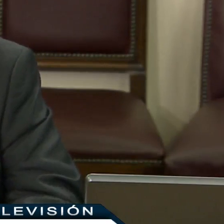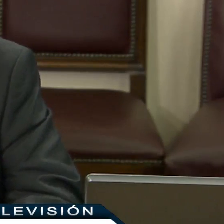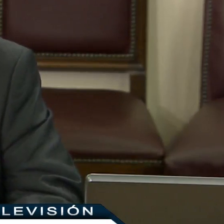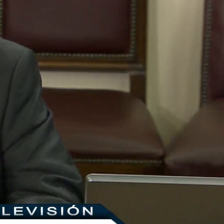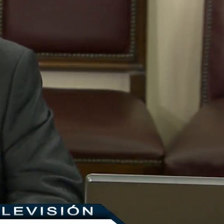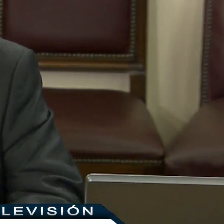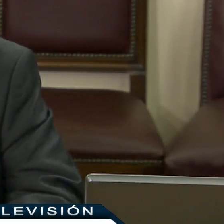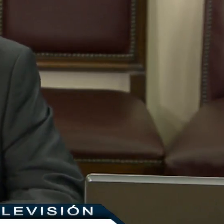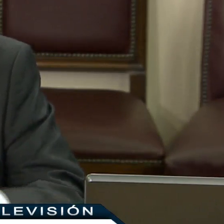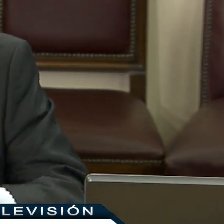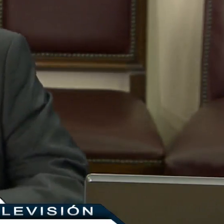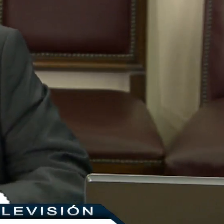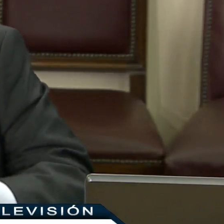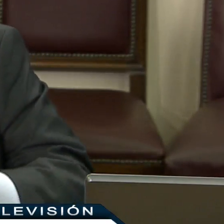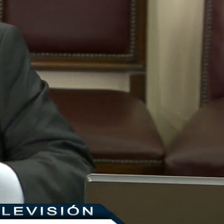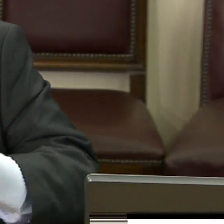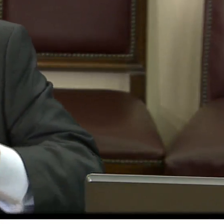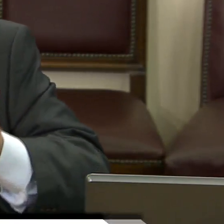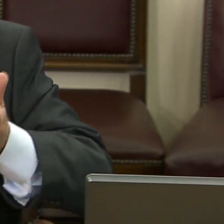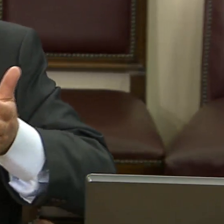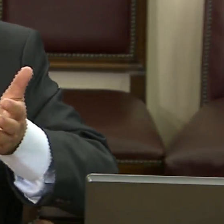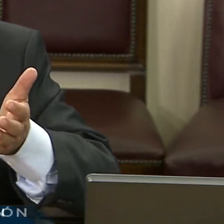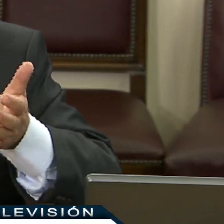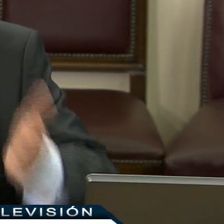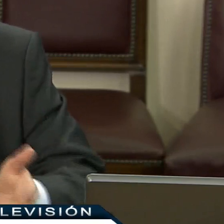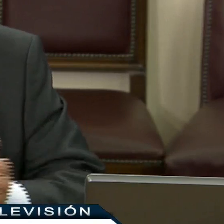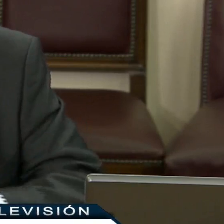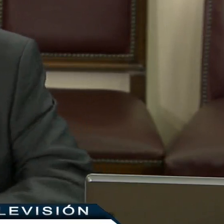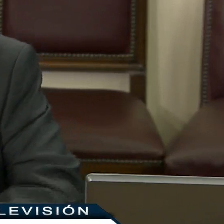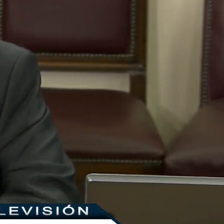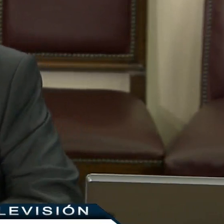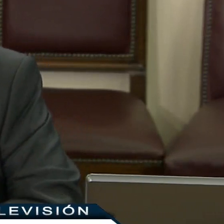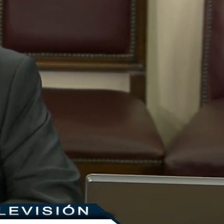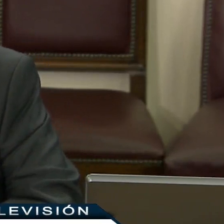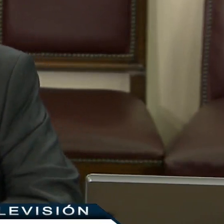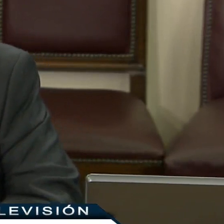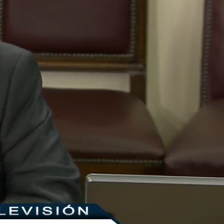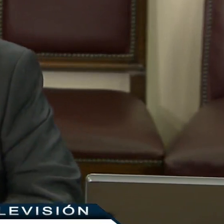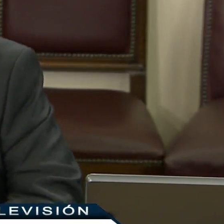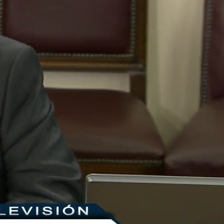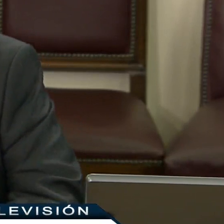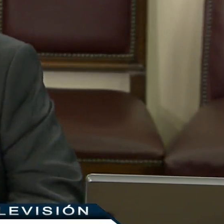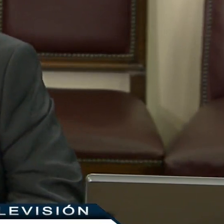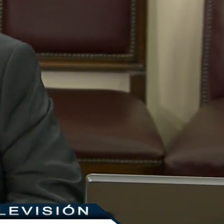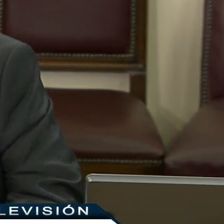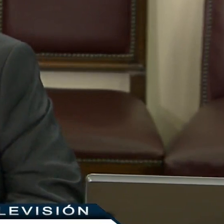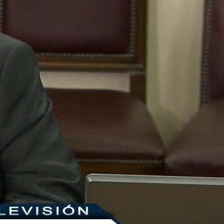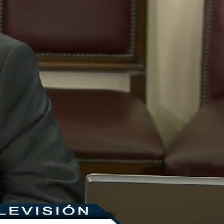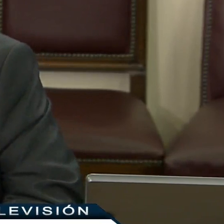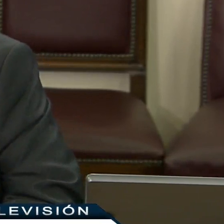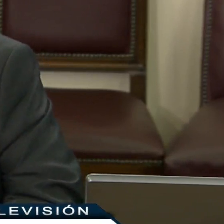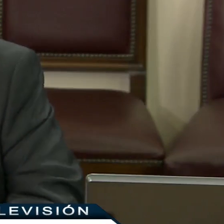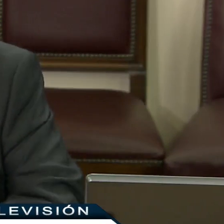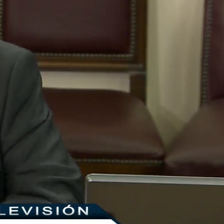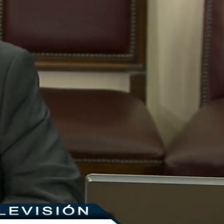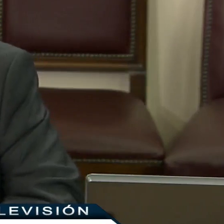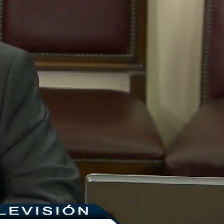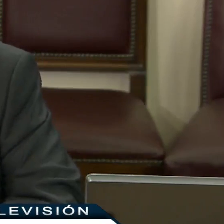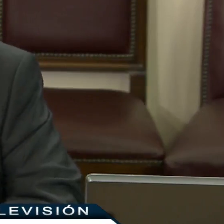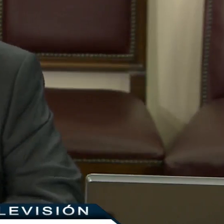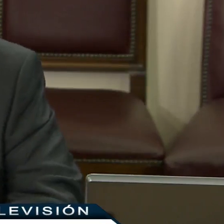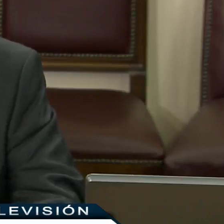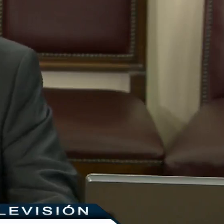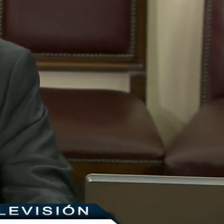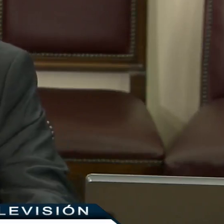acuerdo o van a llegar a acuerdo a de acuerdo a los intereses de la televisión porque ellos solamente defienden sus intereses